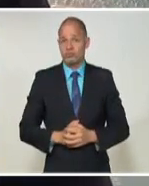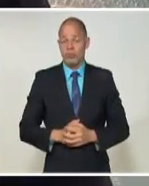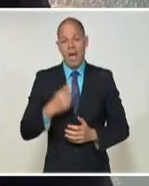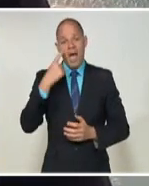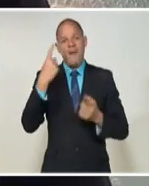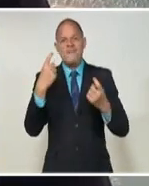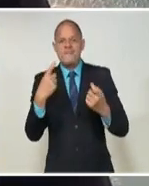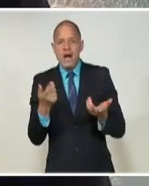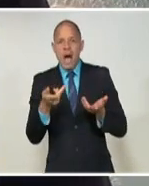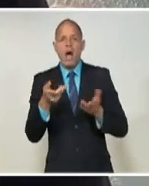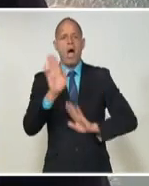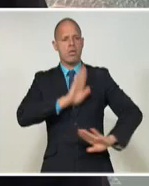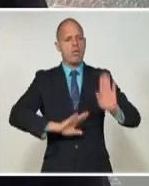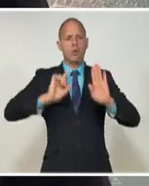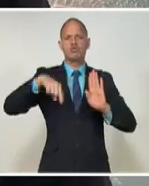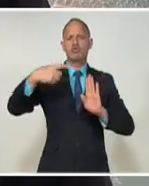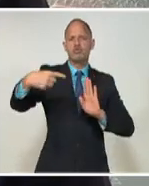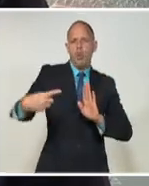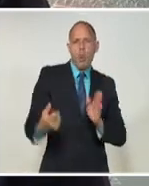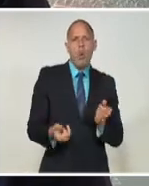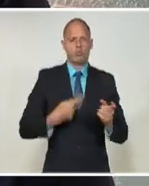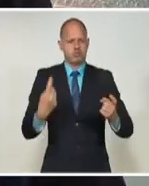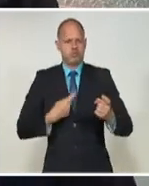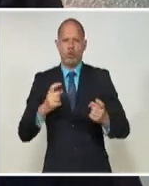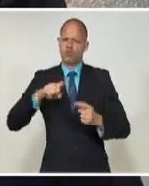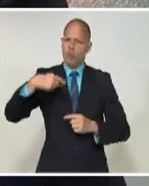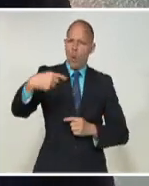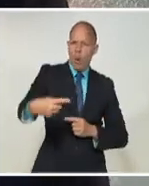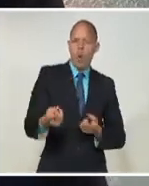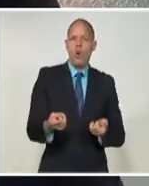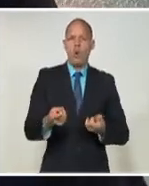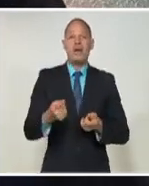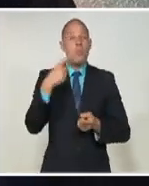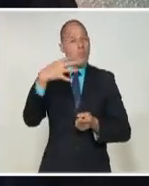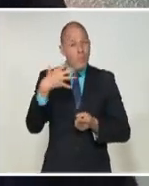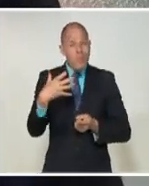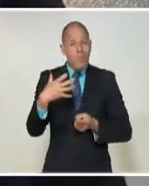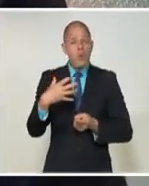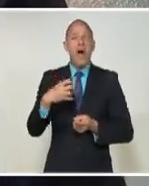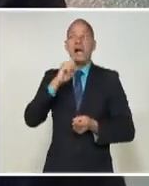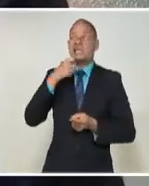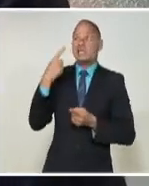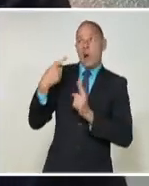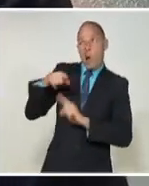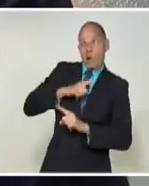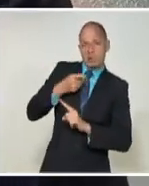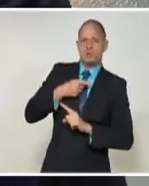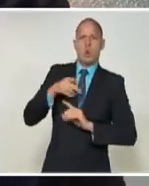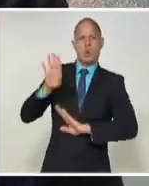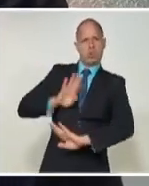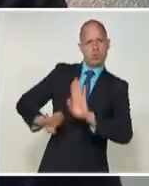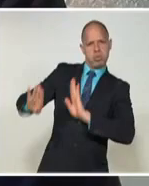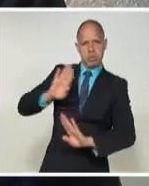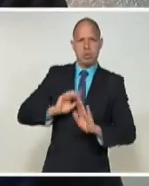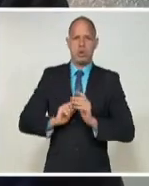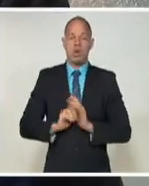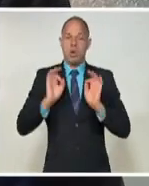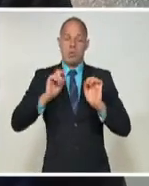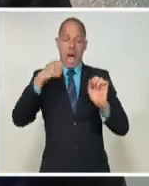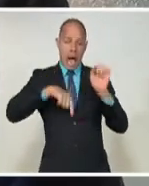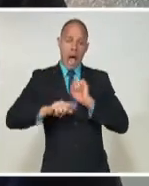continuar luchando todos los días, a dar batalla todos los días y a seguir enfrentando al enemigo desde la posición que uno tiene ahora, que es con la, que es a cara